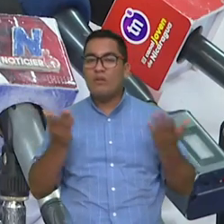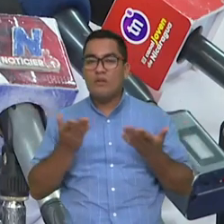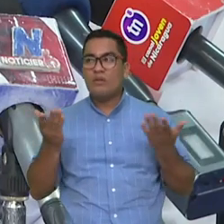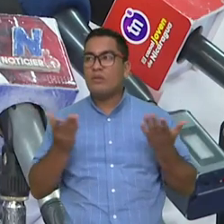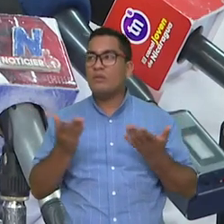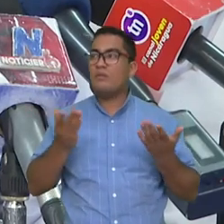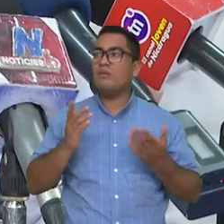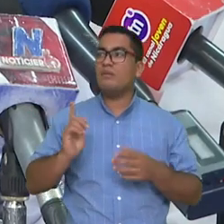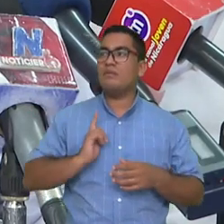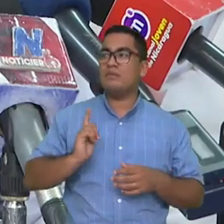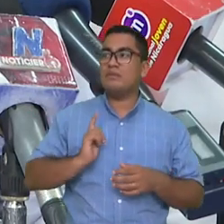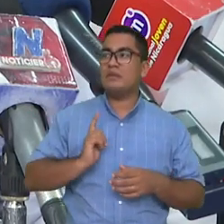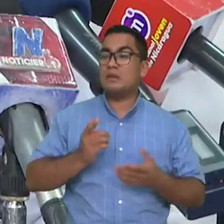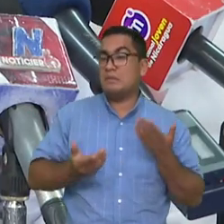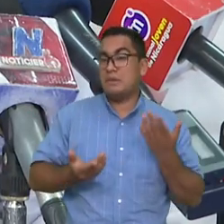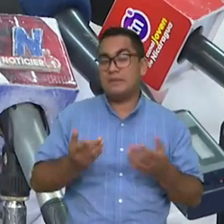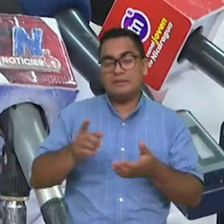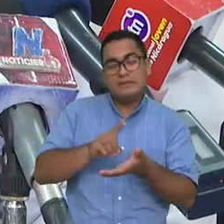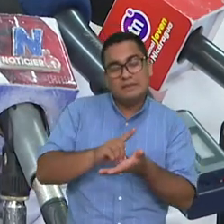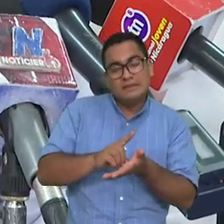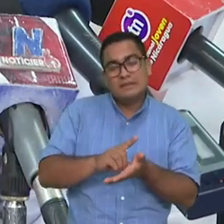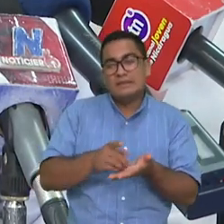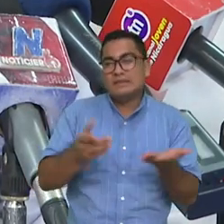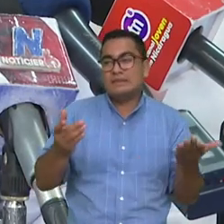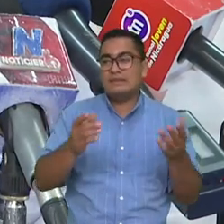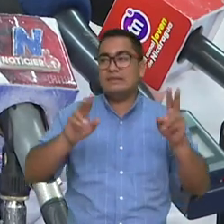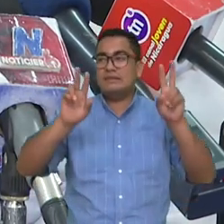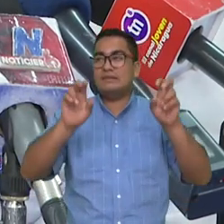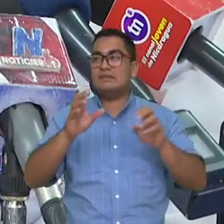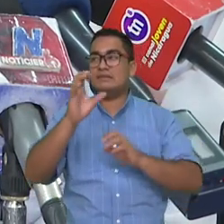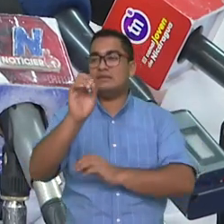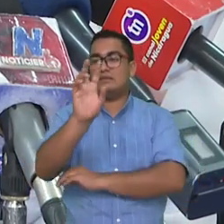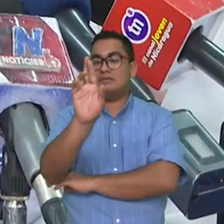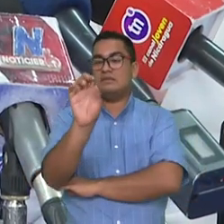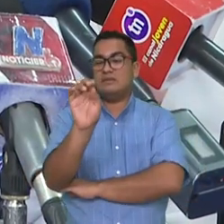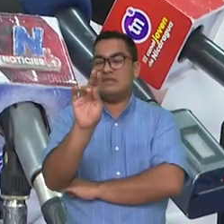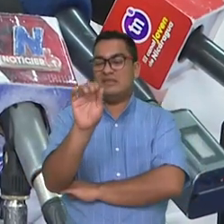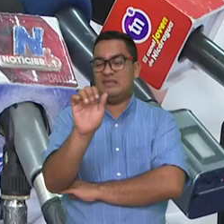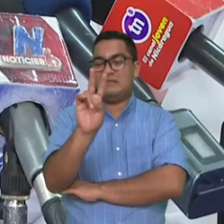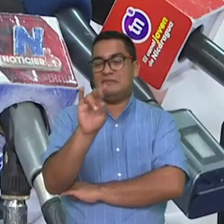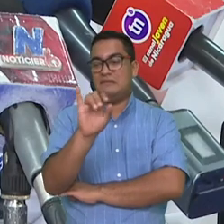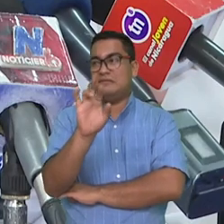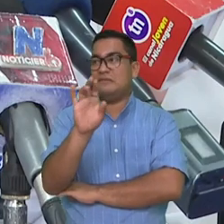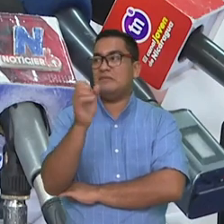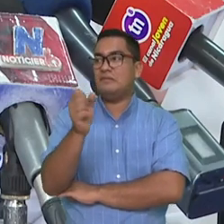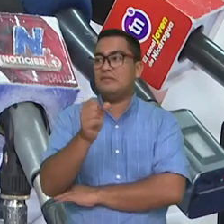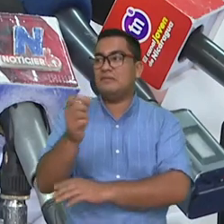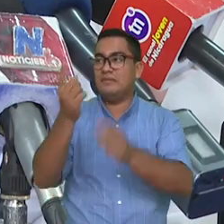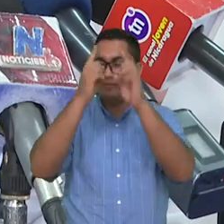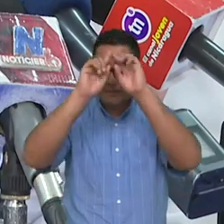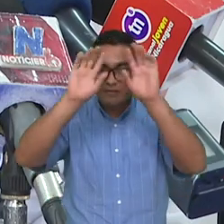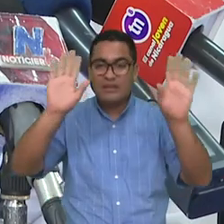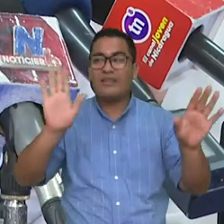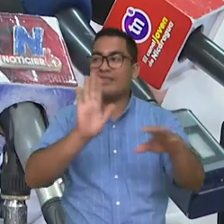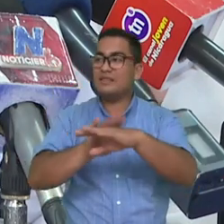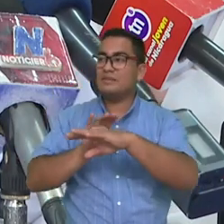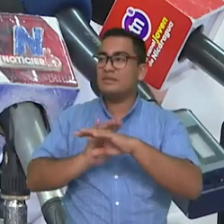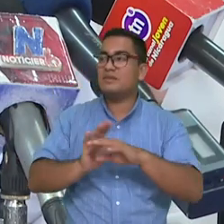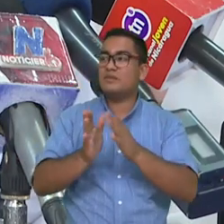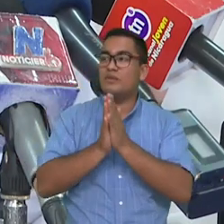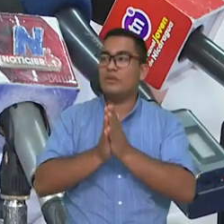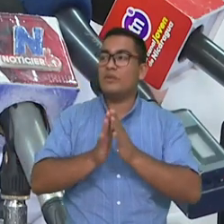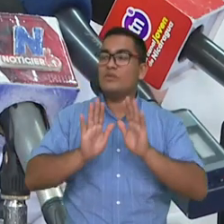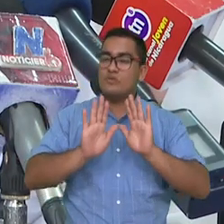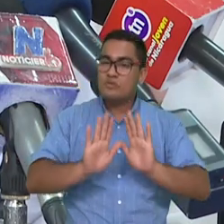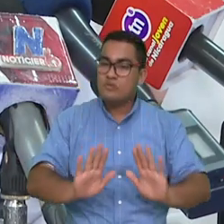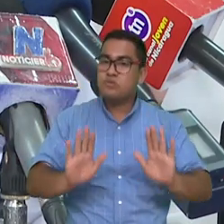que tienen alguna inquietud sobre el coronavirus, ¿verdad? Y ahí se está aclarando y se está haciendo el llamado a la calma. Igual en